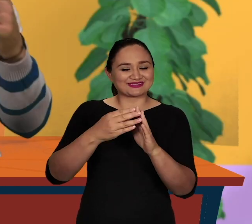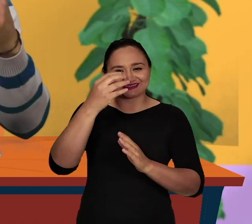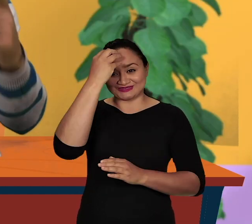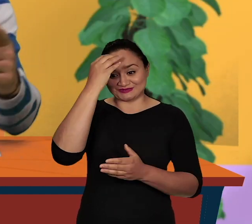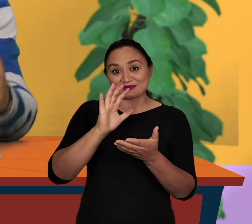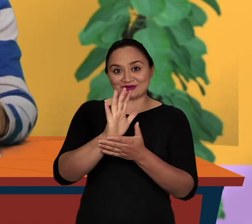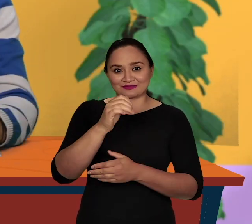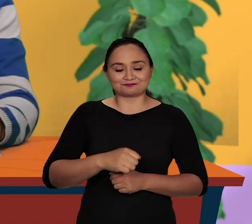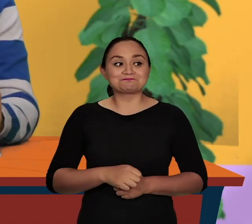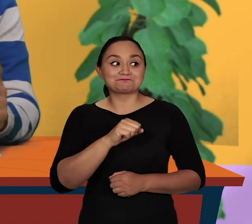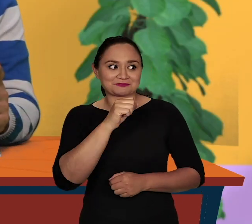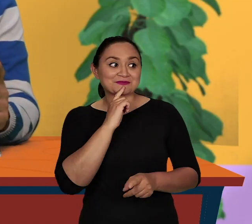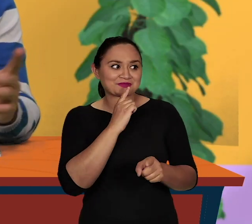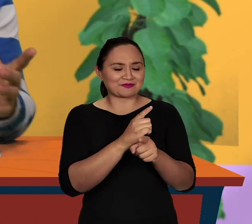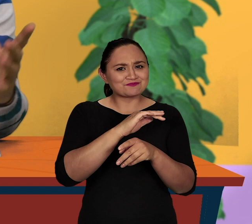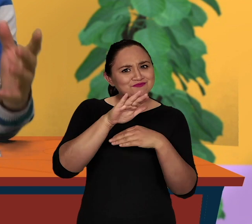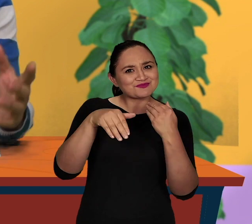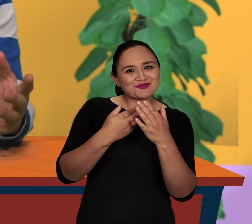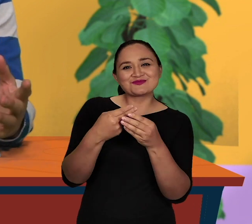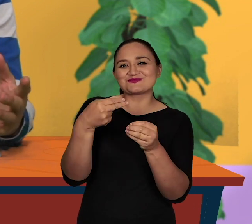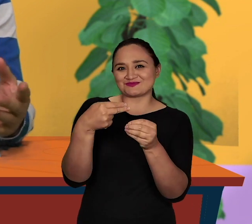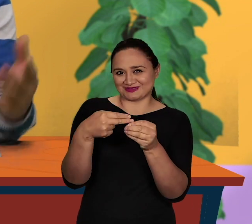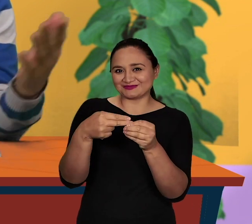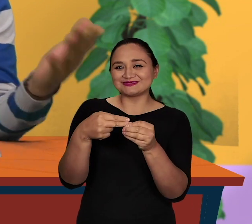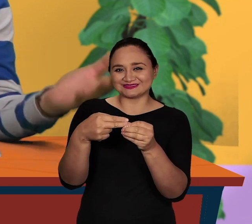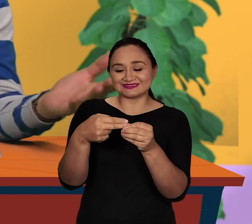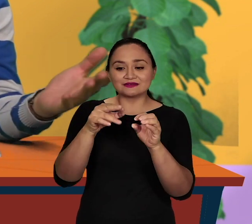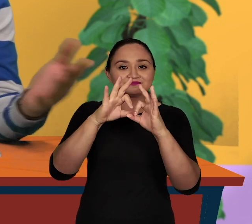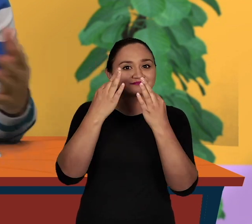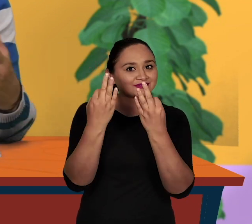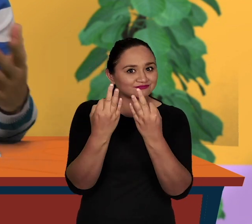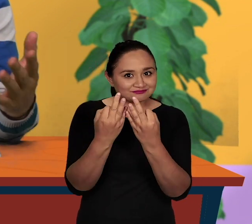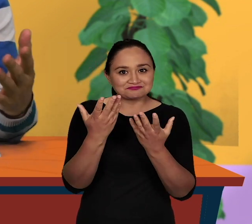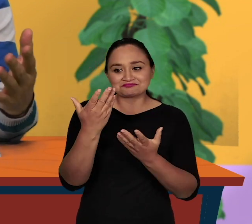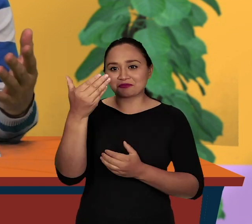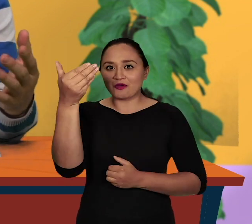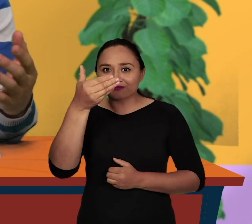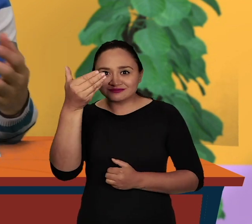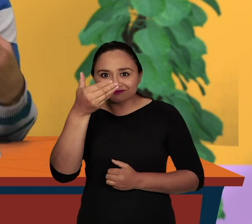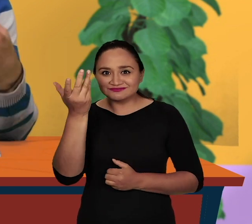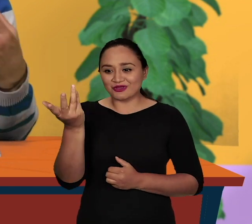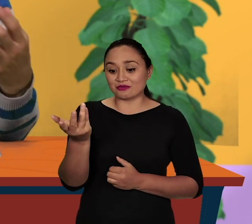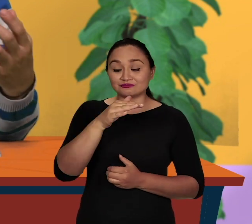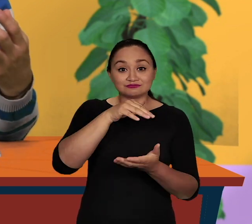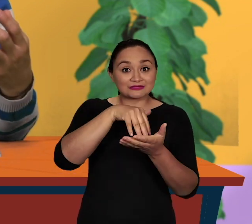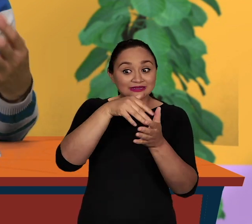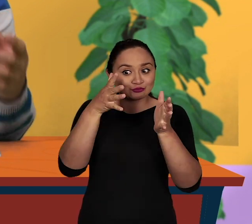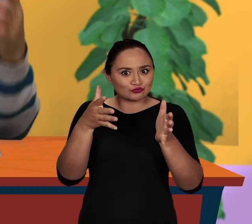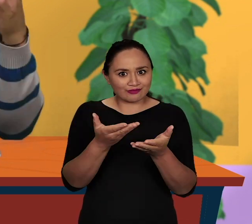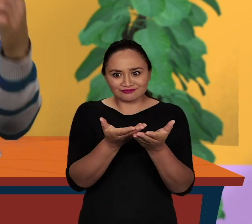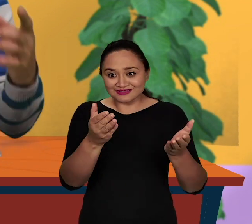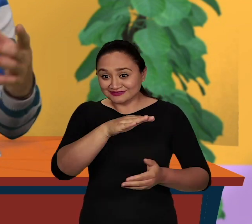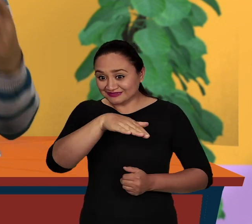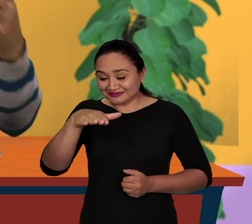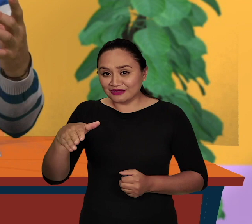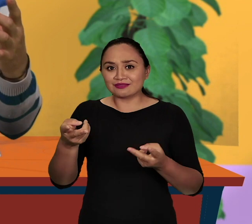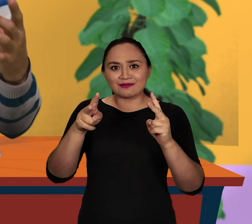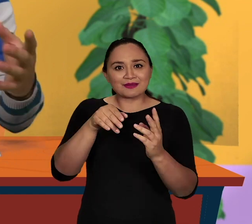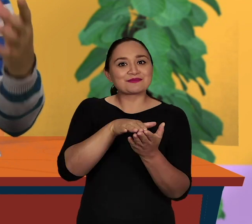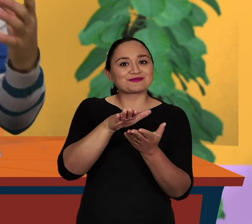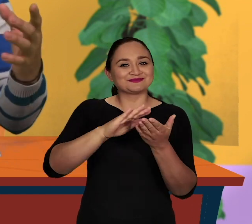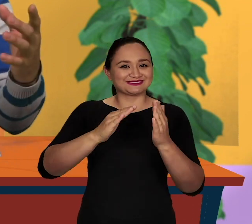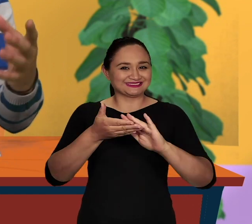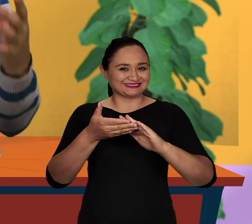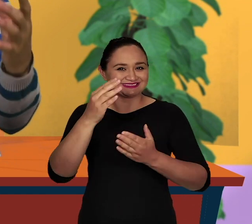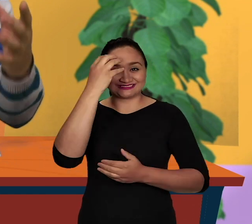Tienes mucha razón. Todos debemos participar, familias, docentes, estudiantes e incluso miembros